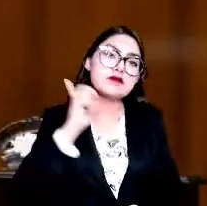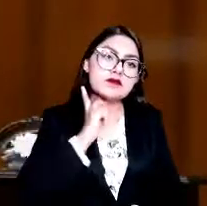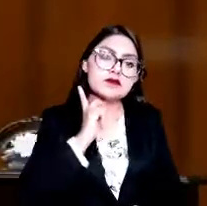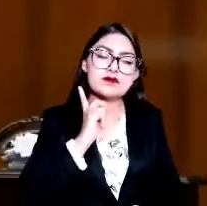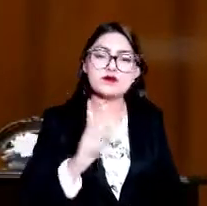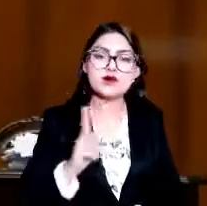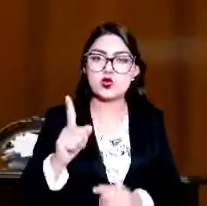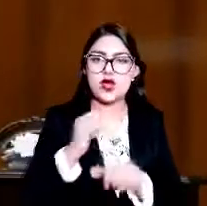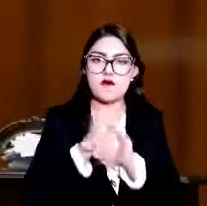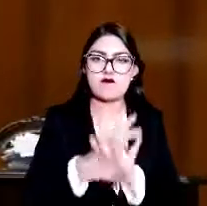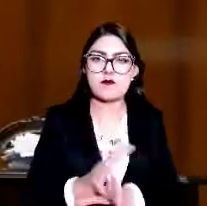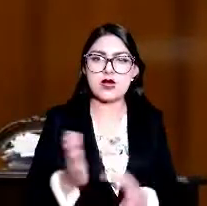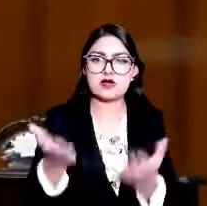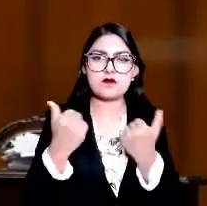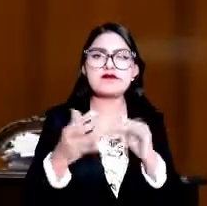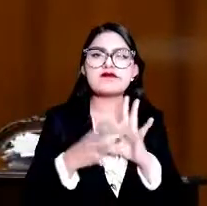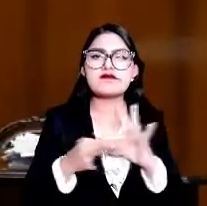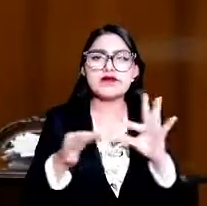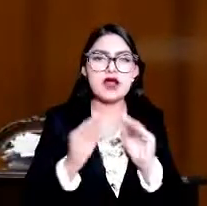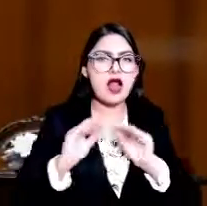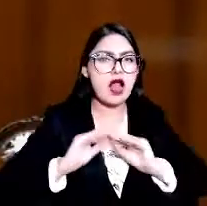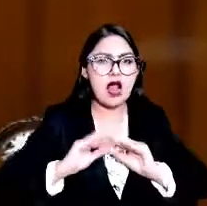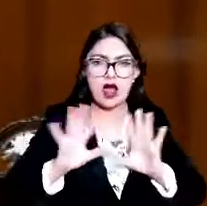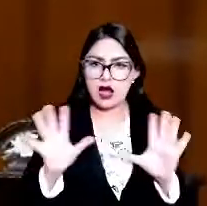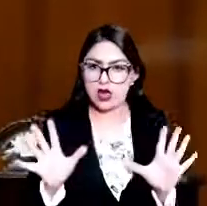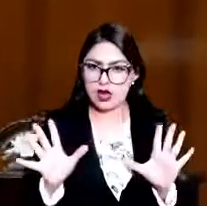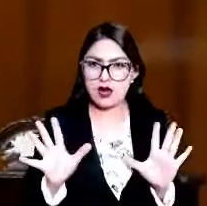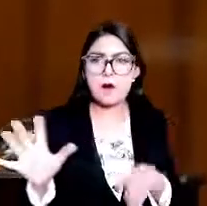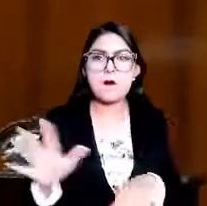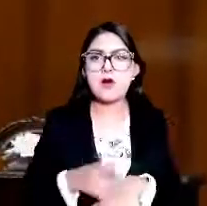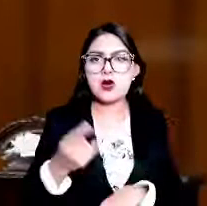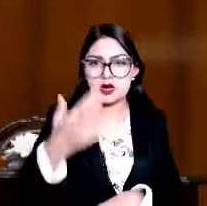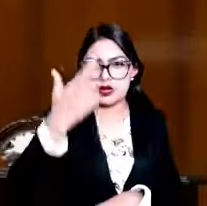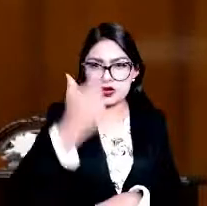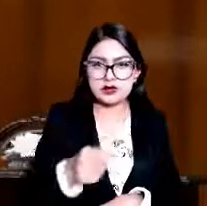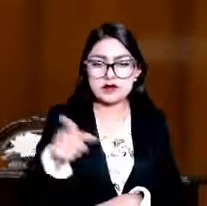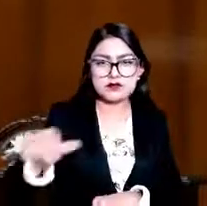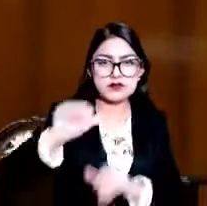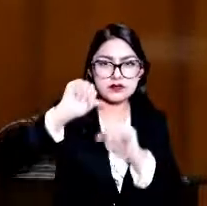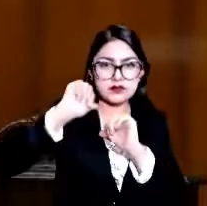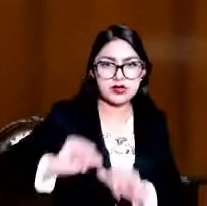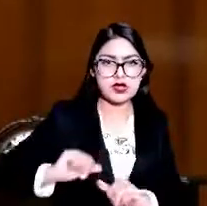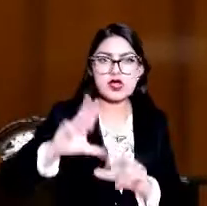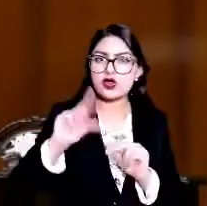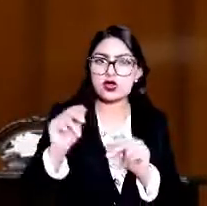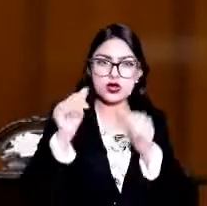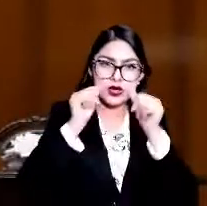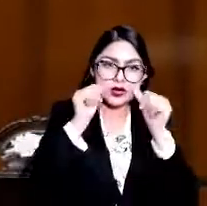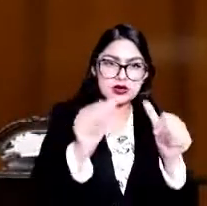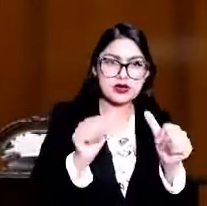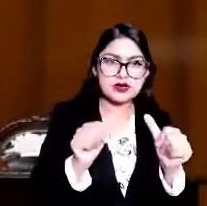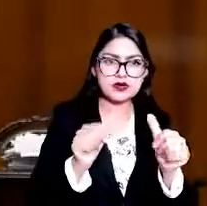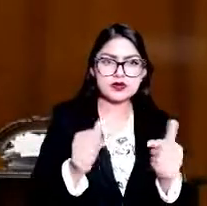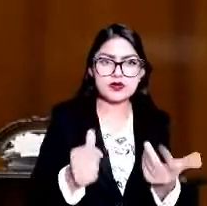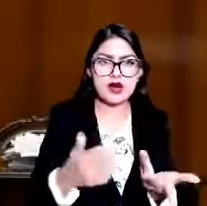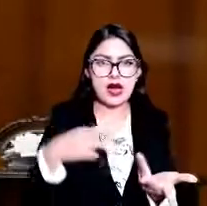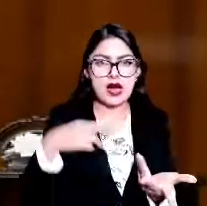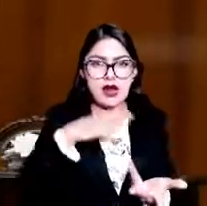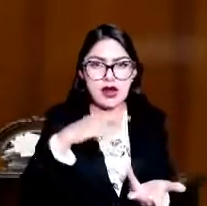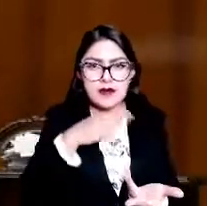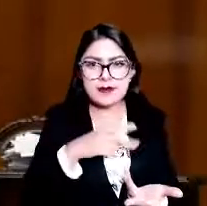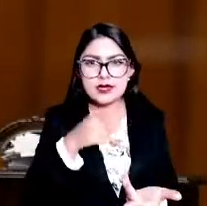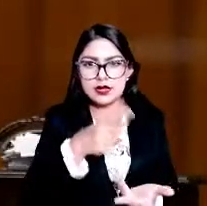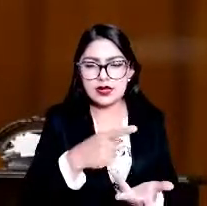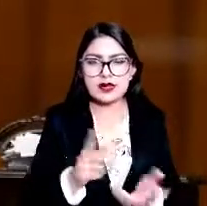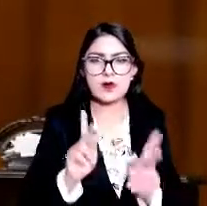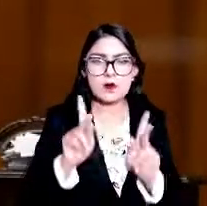explique de forma clara por qué las autoridades no han atendido de forma funcional el puente número 2